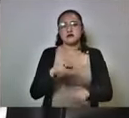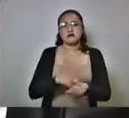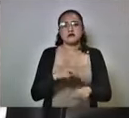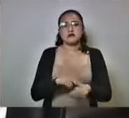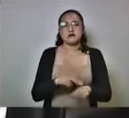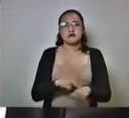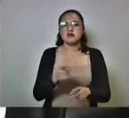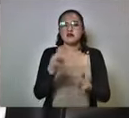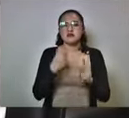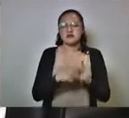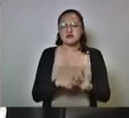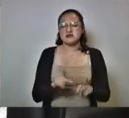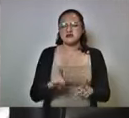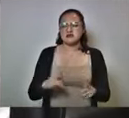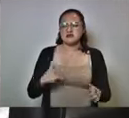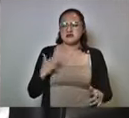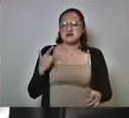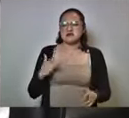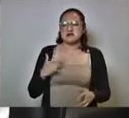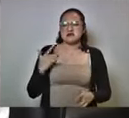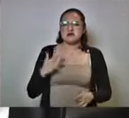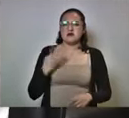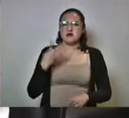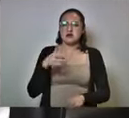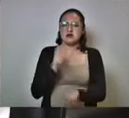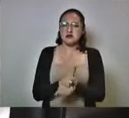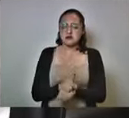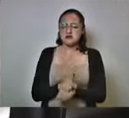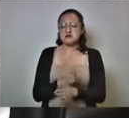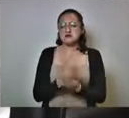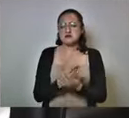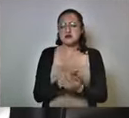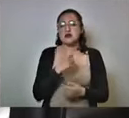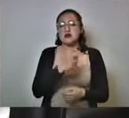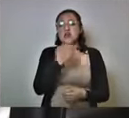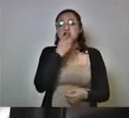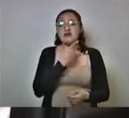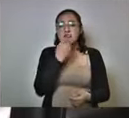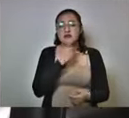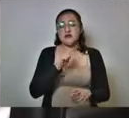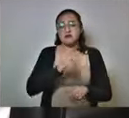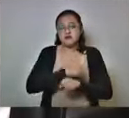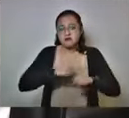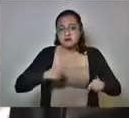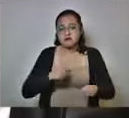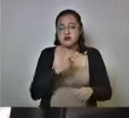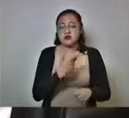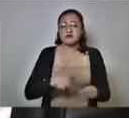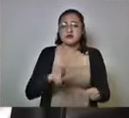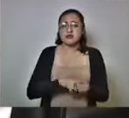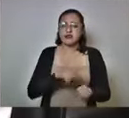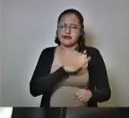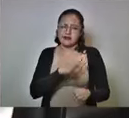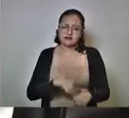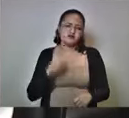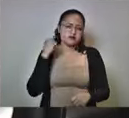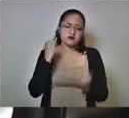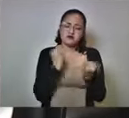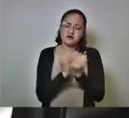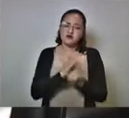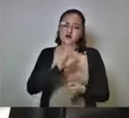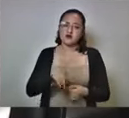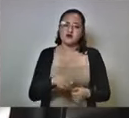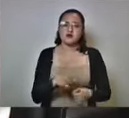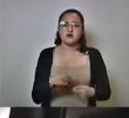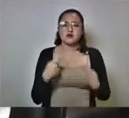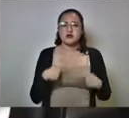mismo día que inició, tardó 4 días en el hospital, es diabético obeso. En el Hospital General de Cholula también falleció una